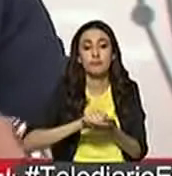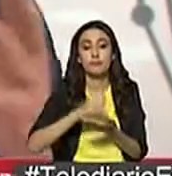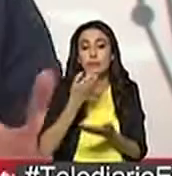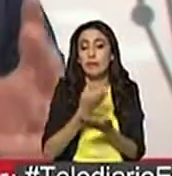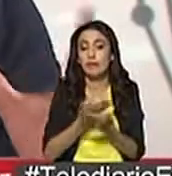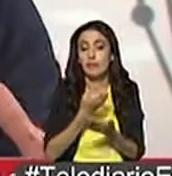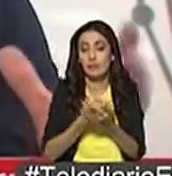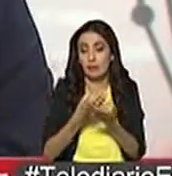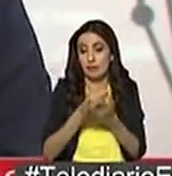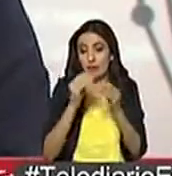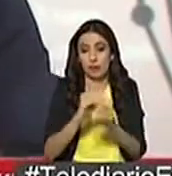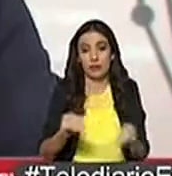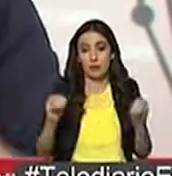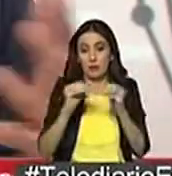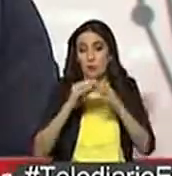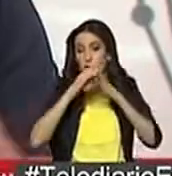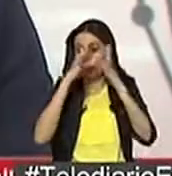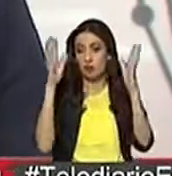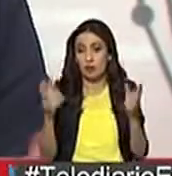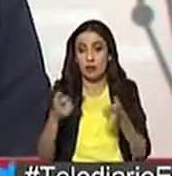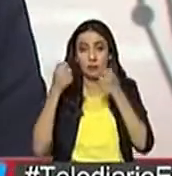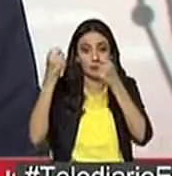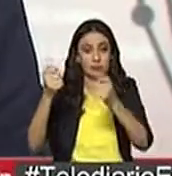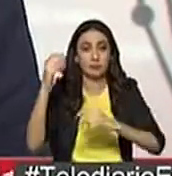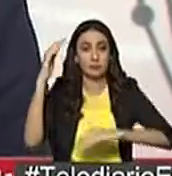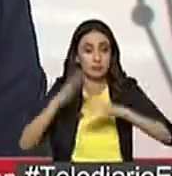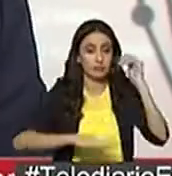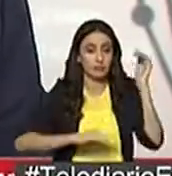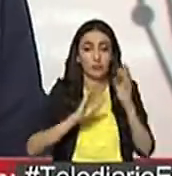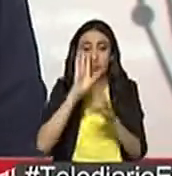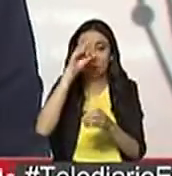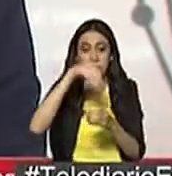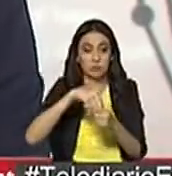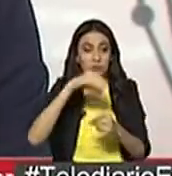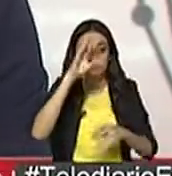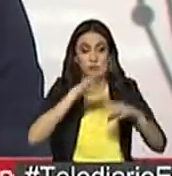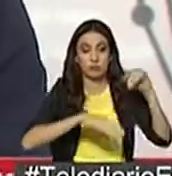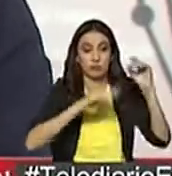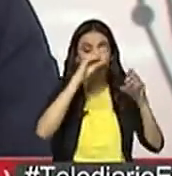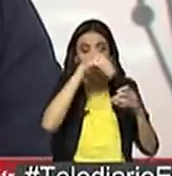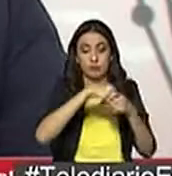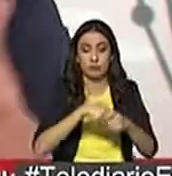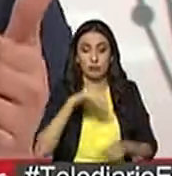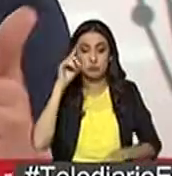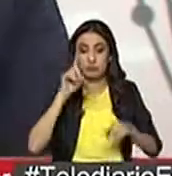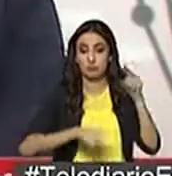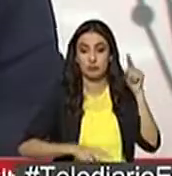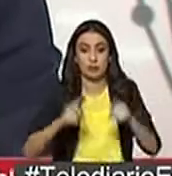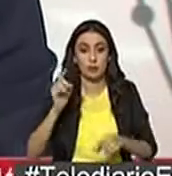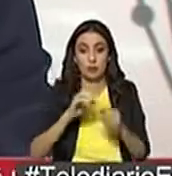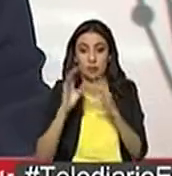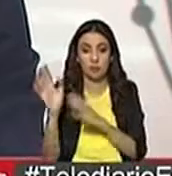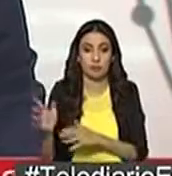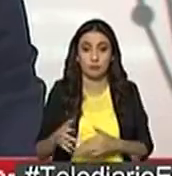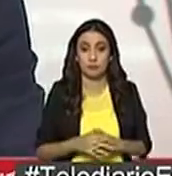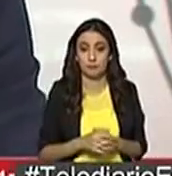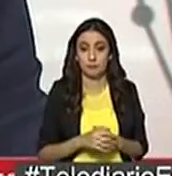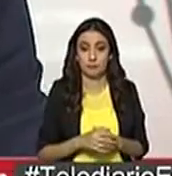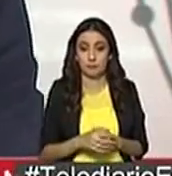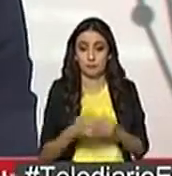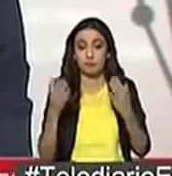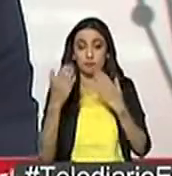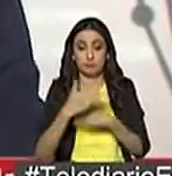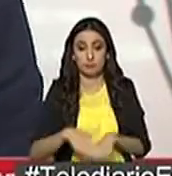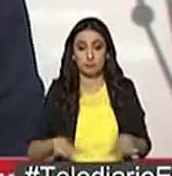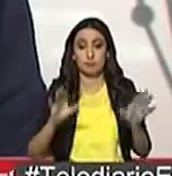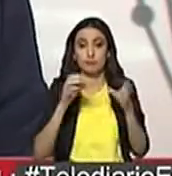un gran déficit fiscal, nuestros gastos son mayores a los ingresos y así un país donde llega es al hundimiento. Por lo